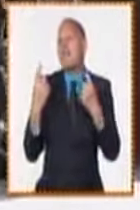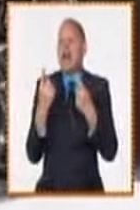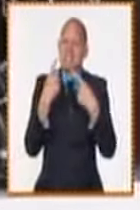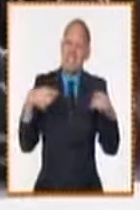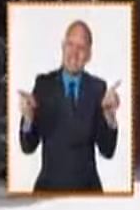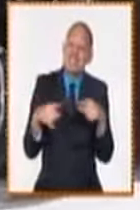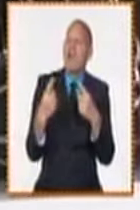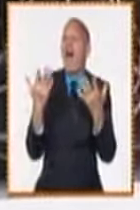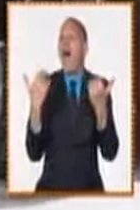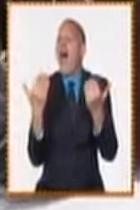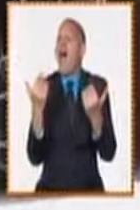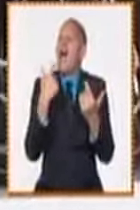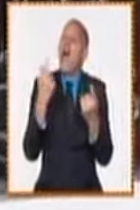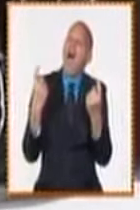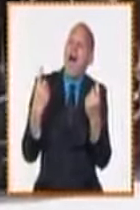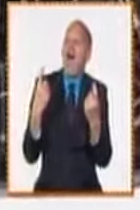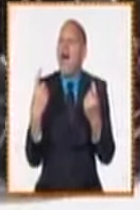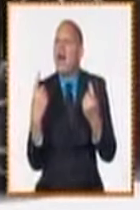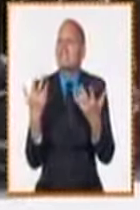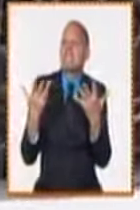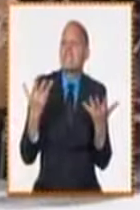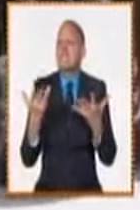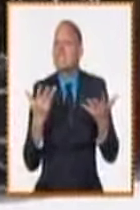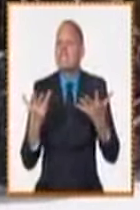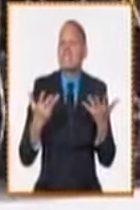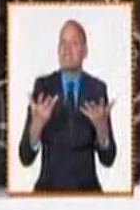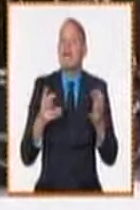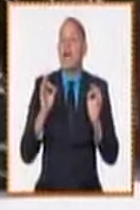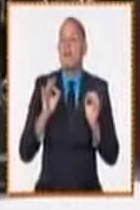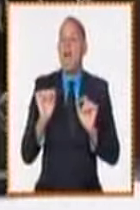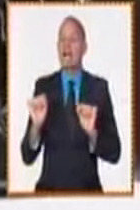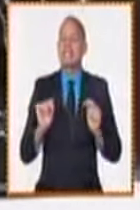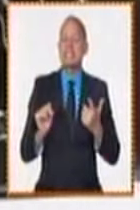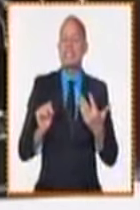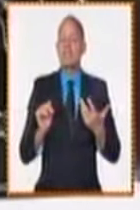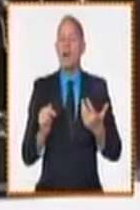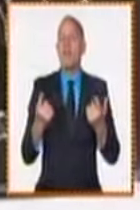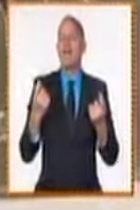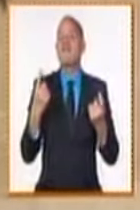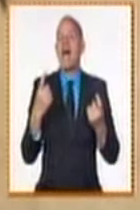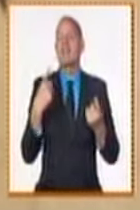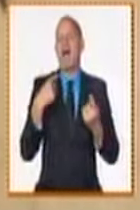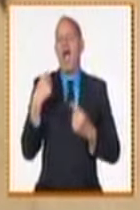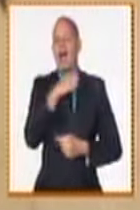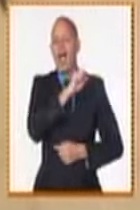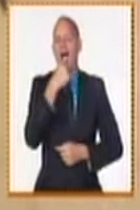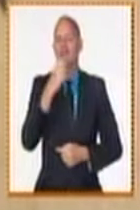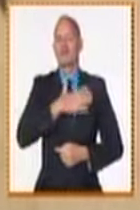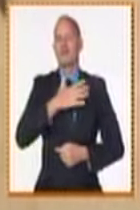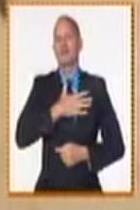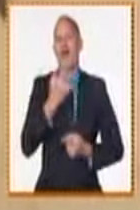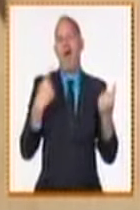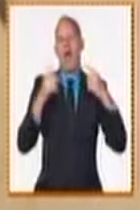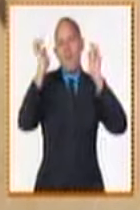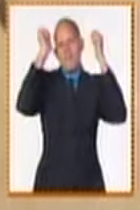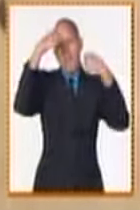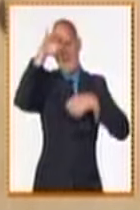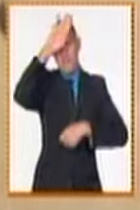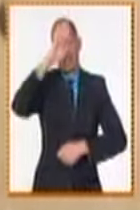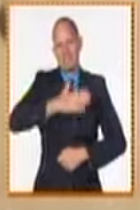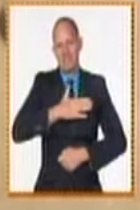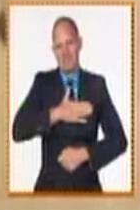una complicidad que había alrededor del canto principal de los patriotas en la región de